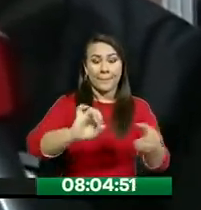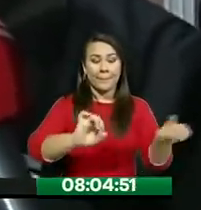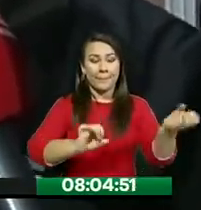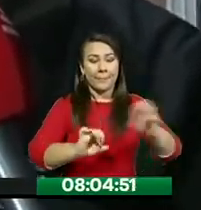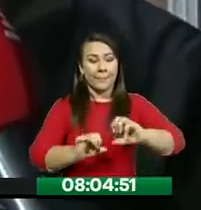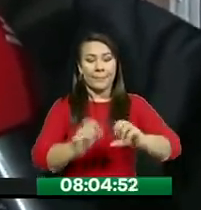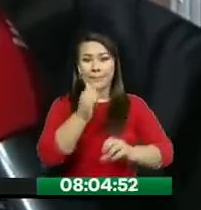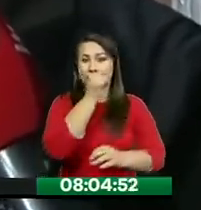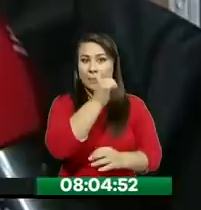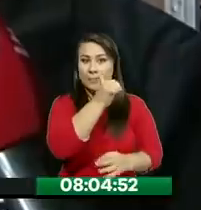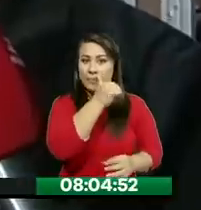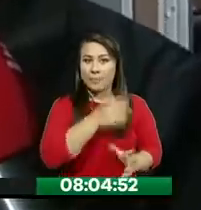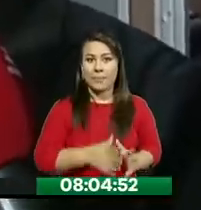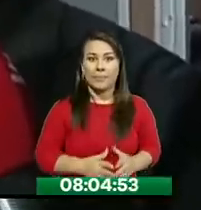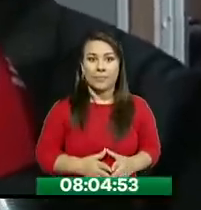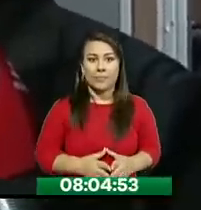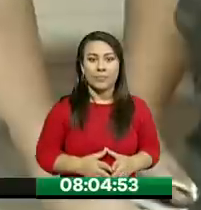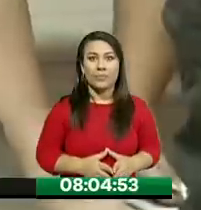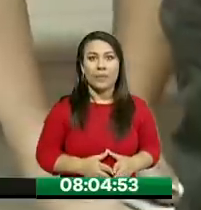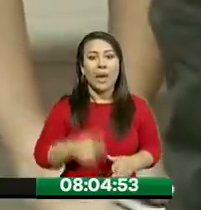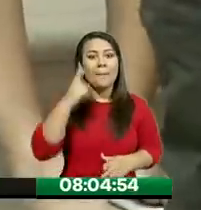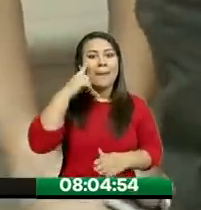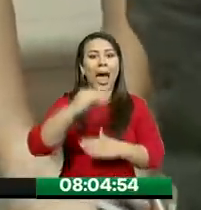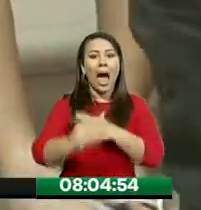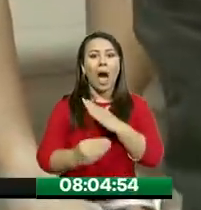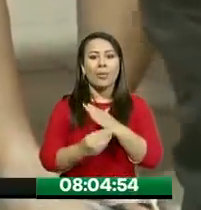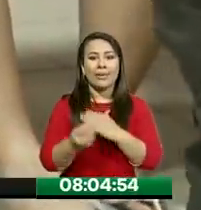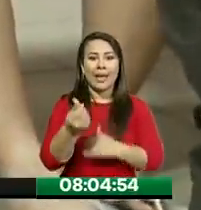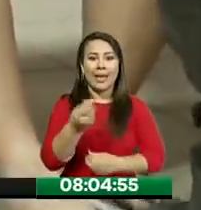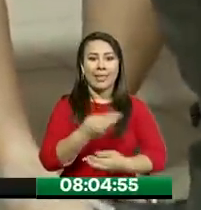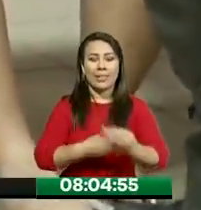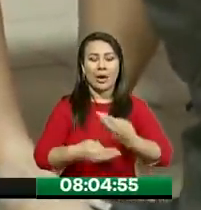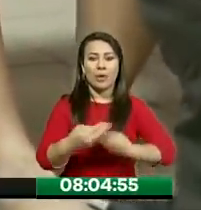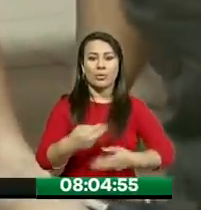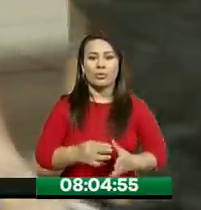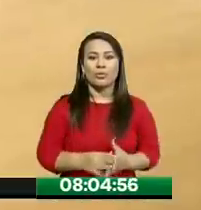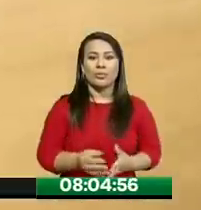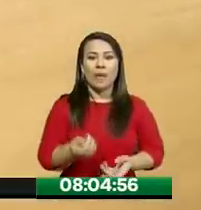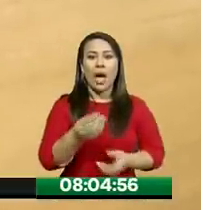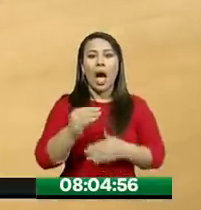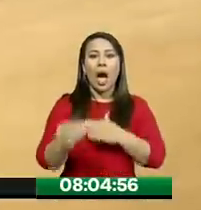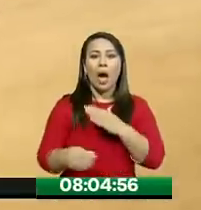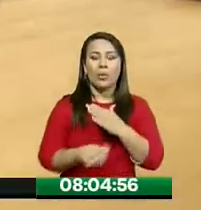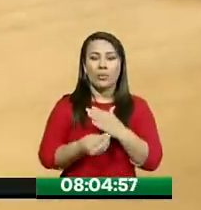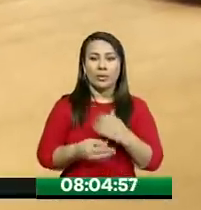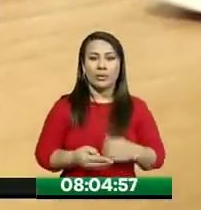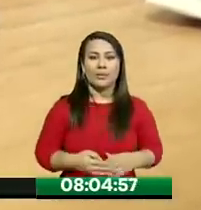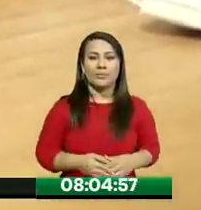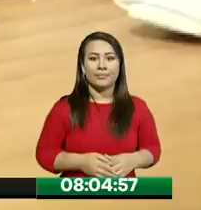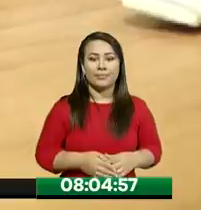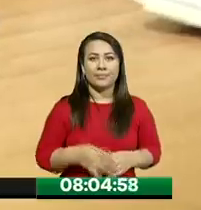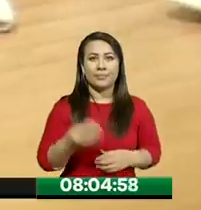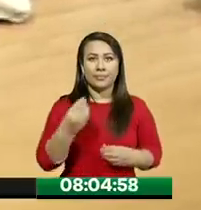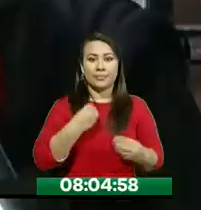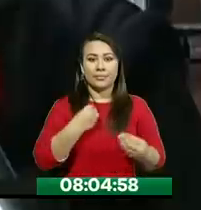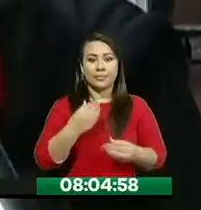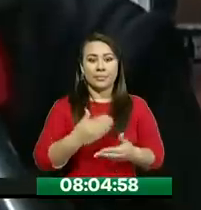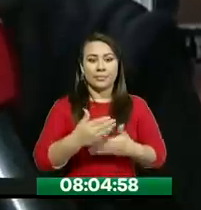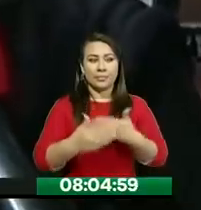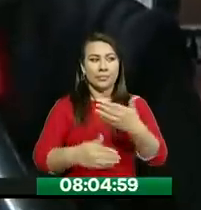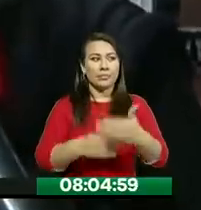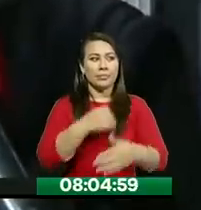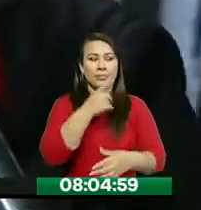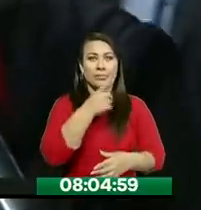los consumidores? Bueno, pues para aumentar sus ganancias, pues, ¿no? Para aumentar las ganancias de ellos. Y quién sabe si los están envenenando, no lo